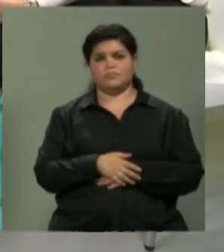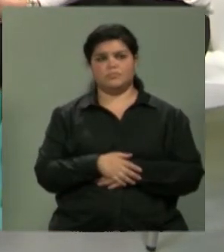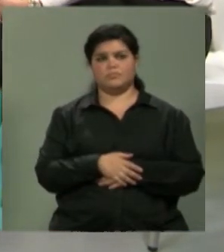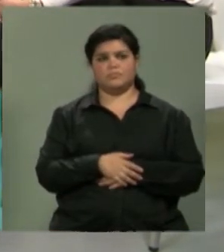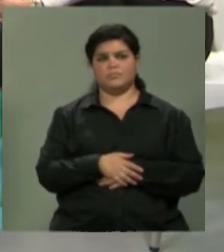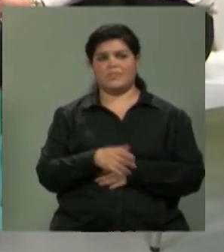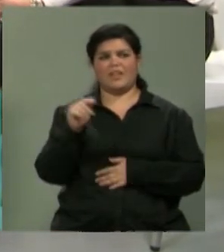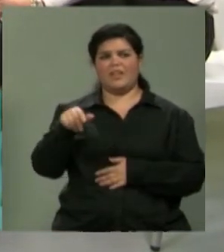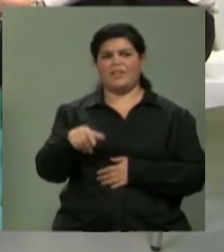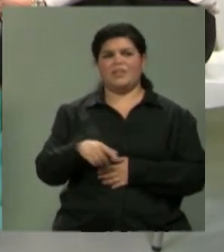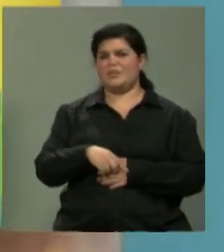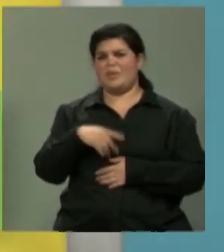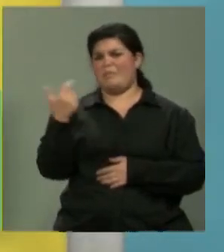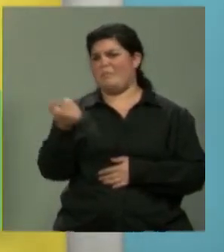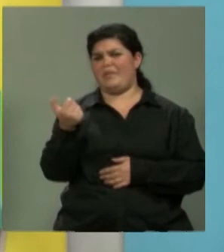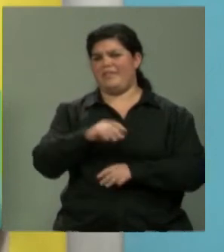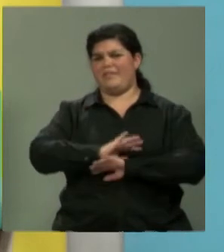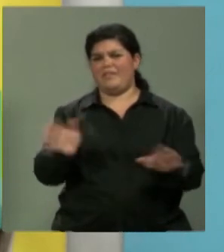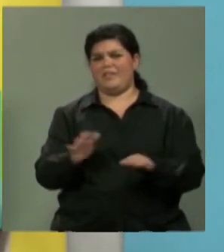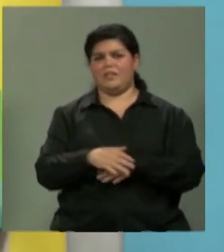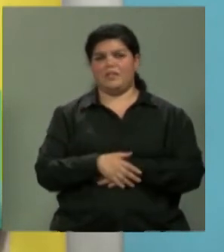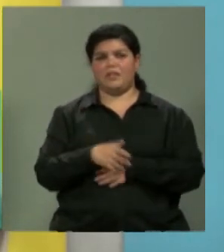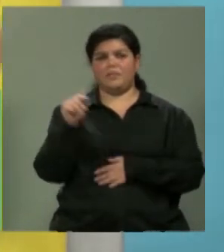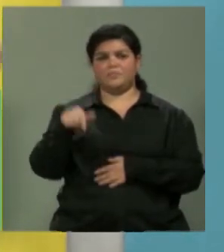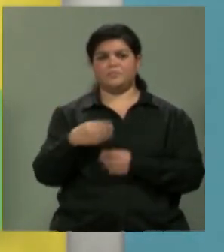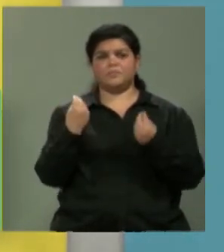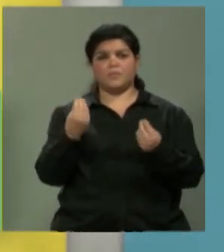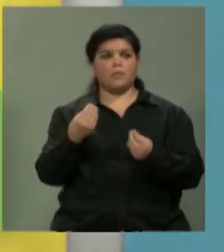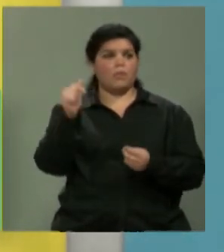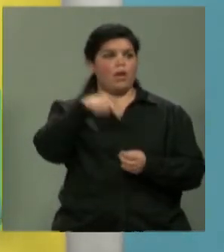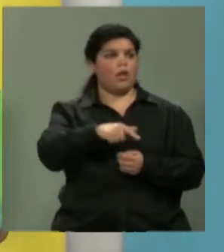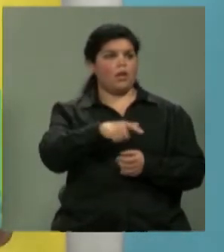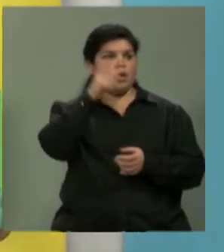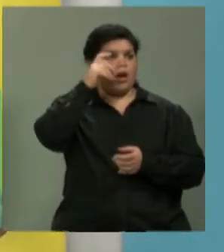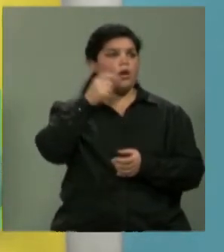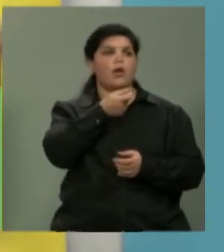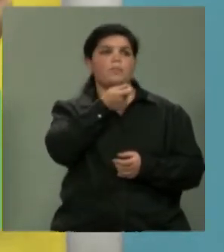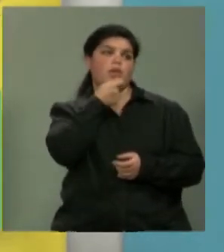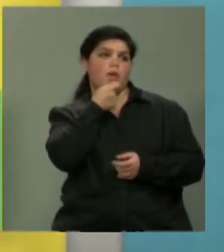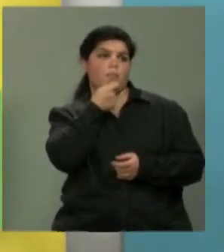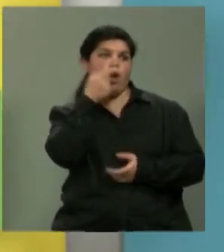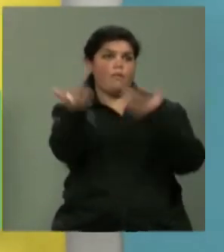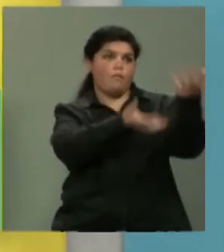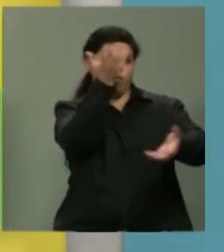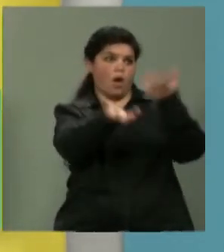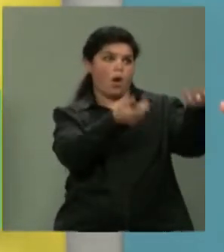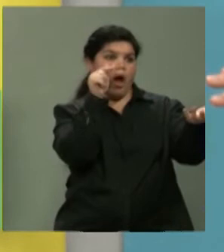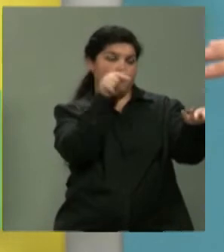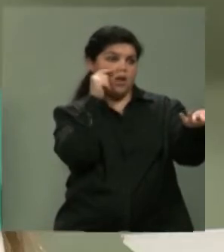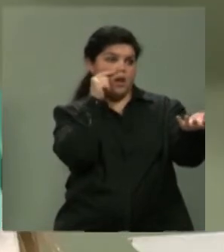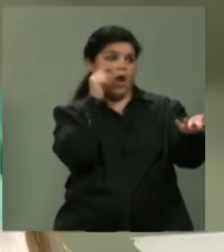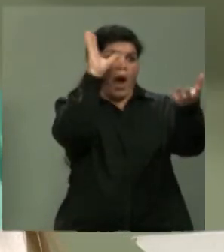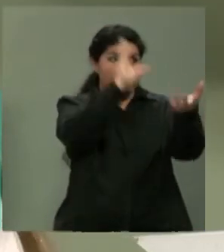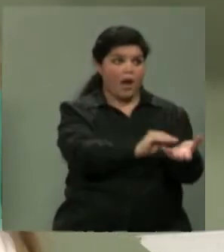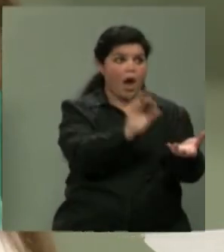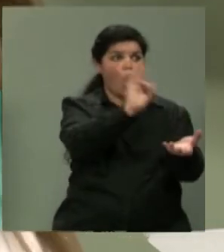espantoso el que están haciendo. Es el reduccionismo de los bomberos. Vos llegás, ¿qué hace? ¿Apagar el incendio o ves por qué se prendió el incendio? Comete el Osvaldo,